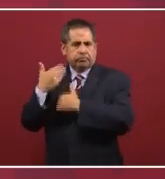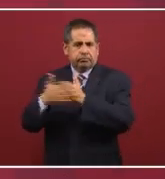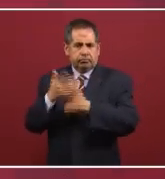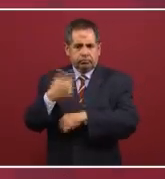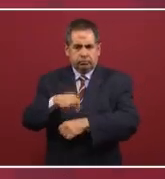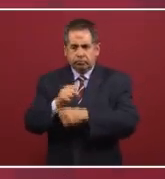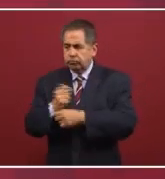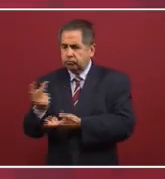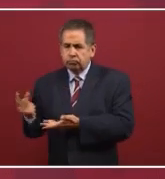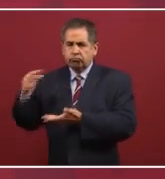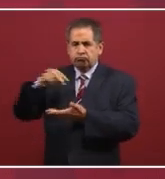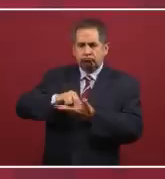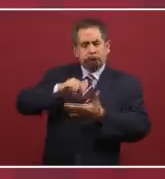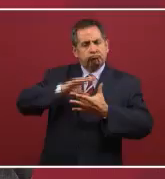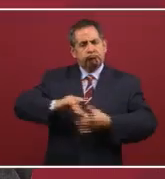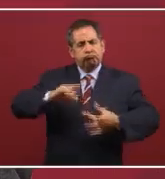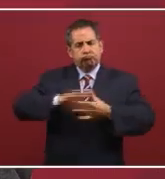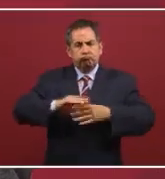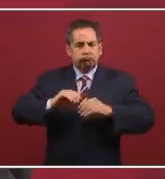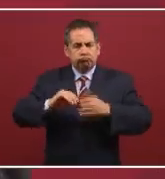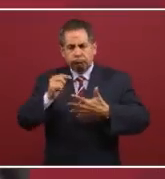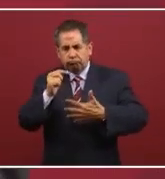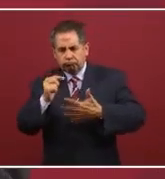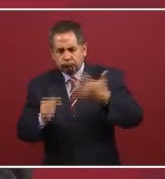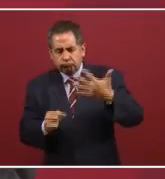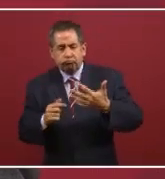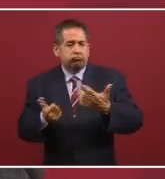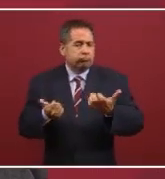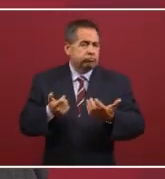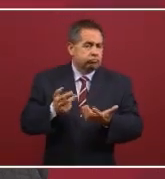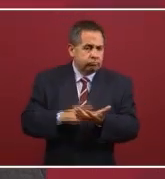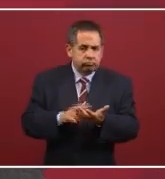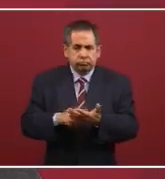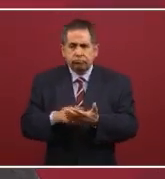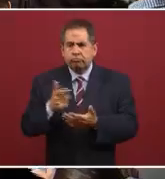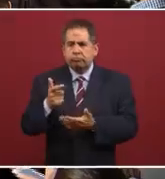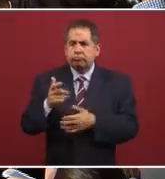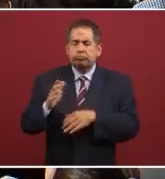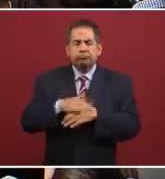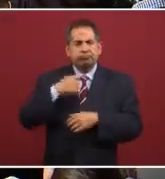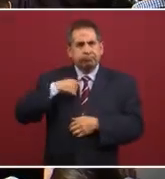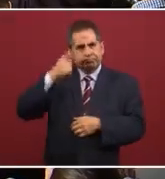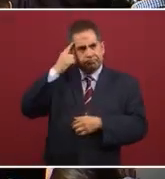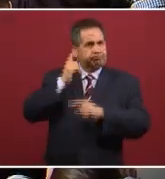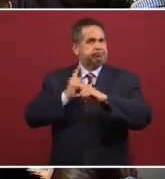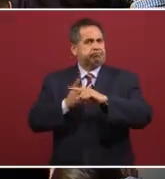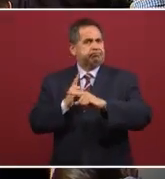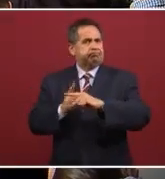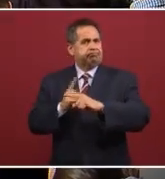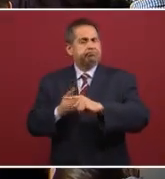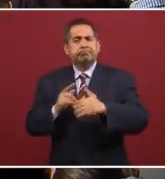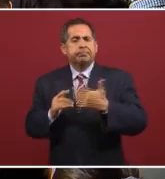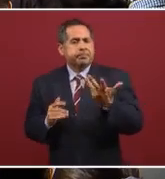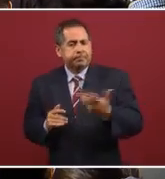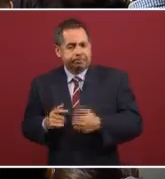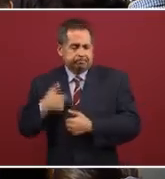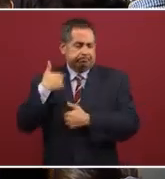semana, informamos en detalle los avances, los montos y por qué somos optimistas sobre ello.